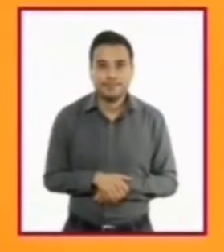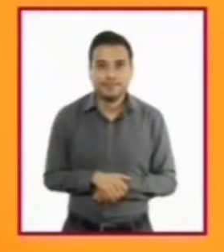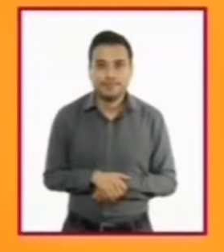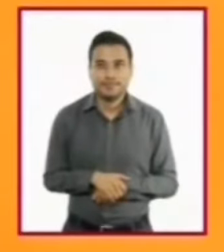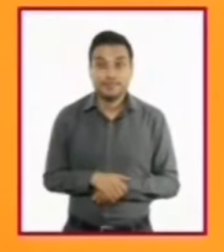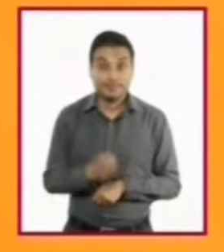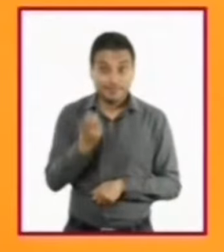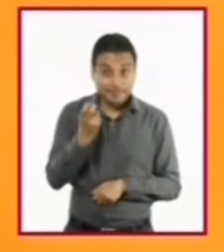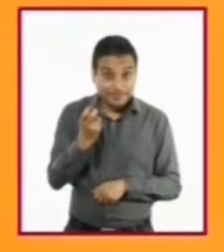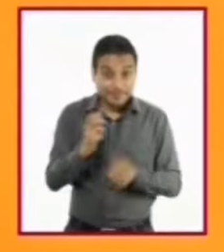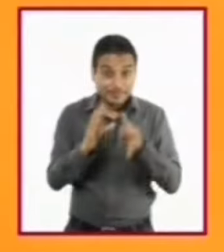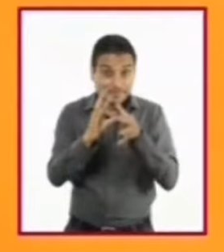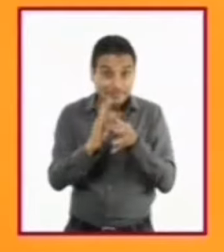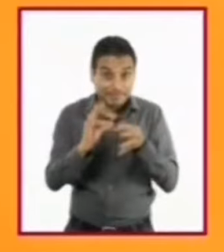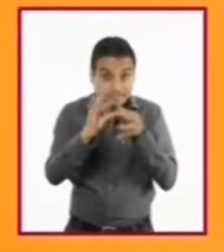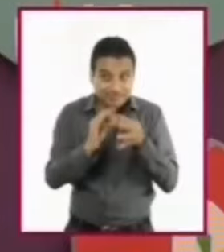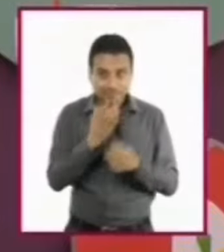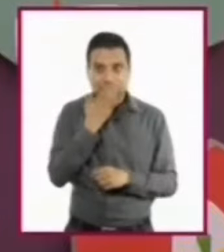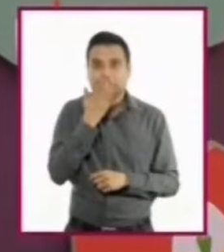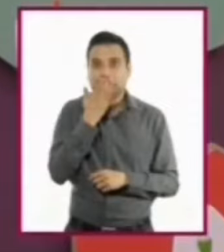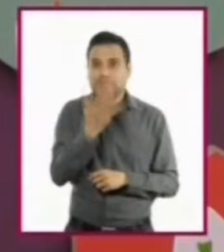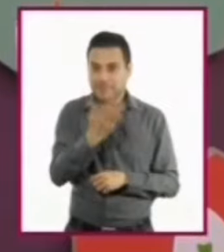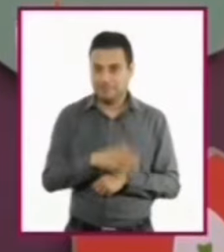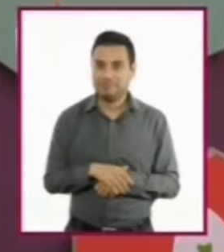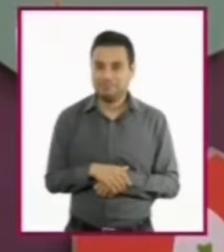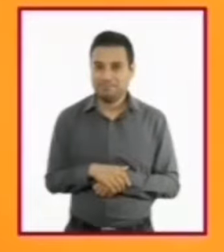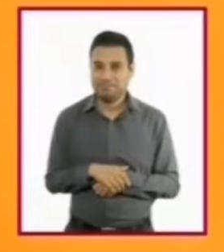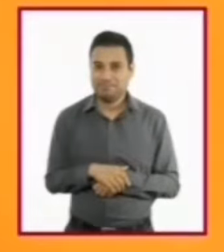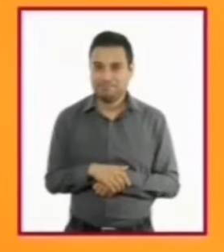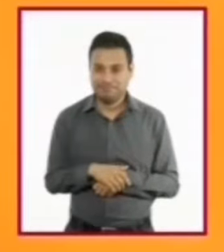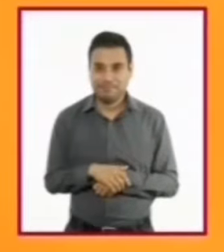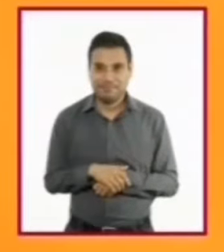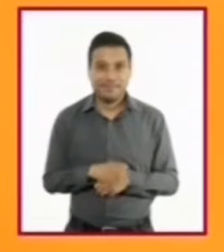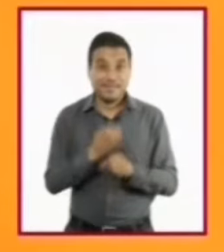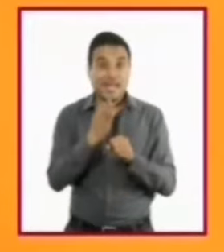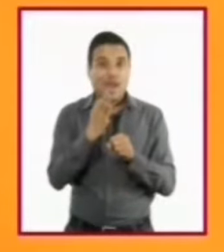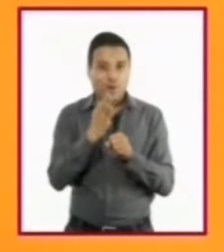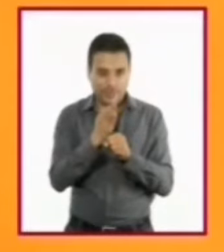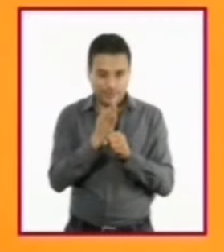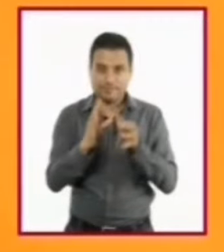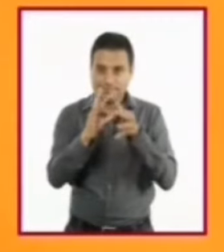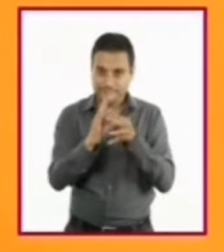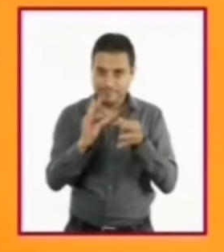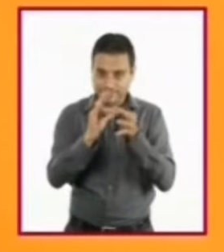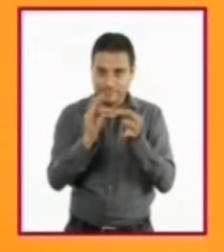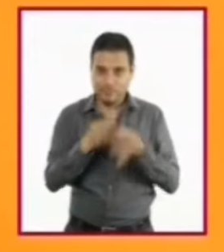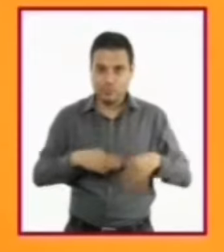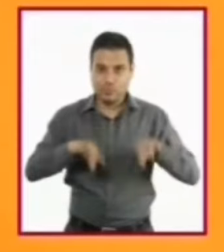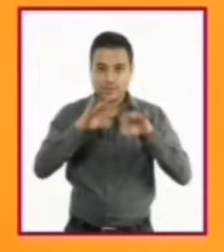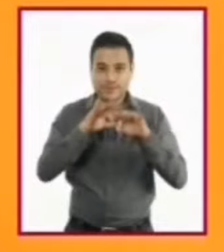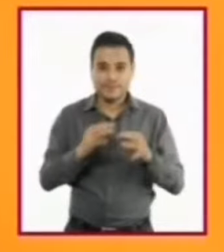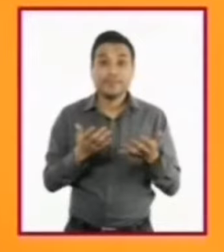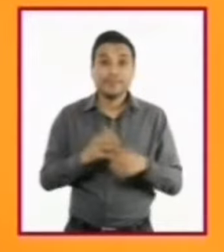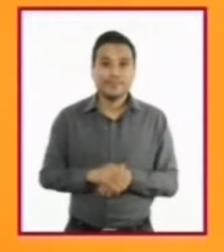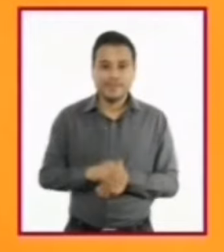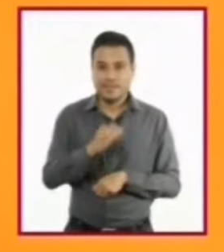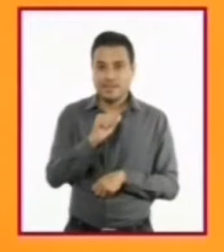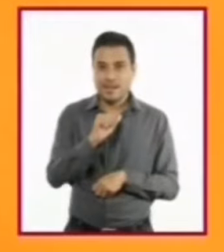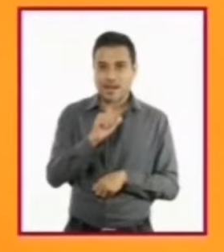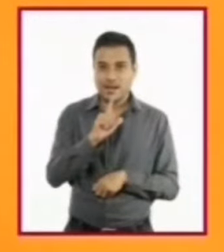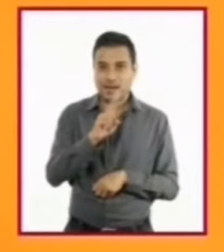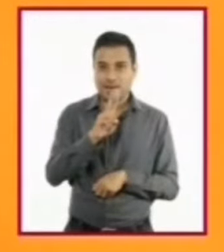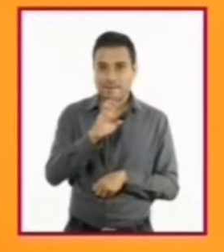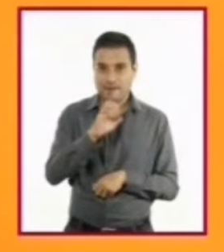Con esta exposición muy bien ilustrada, hemos llegado a unas estructuras clave, pues son los alvéolos, la